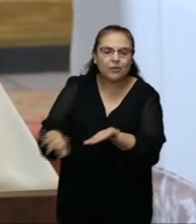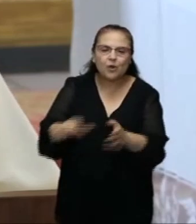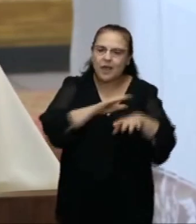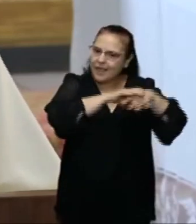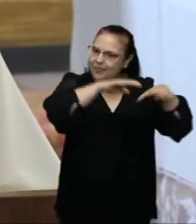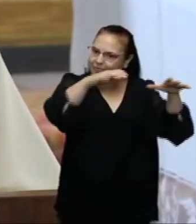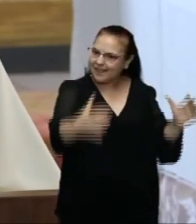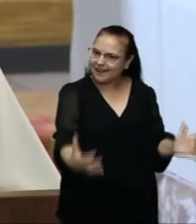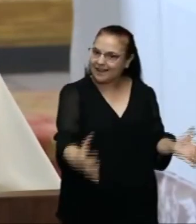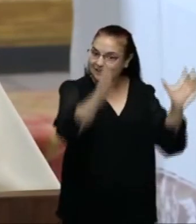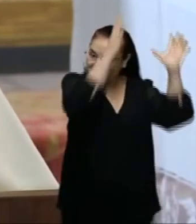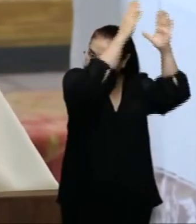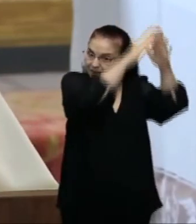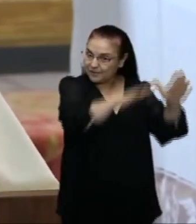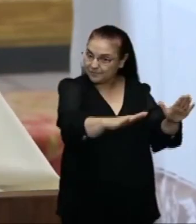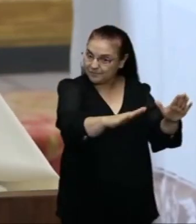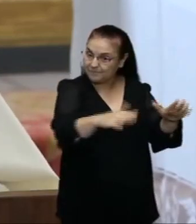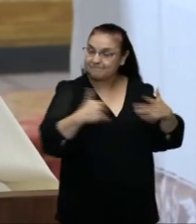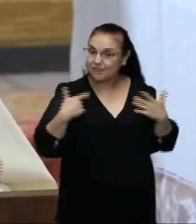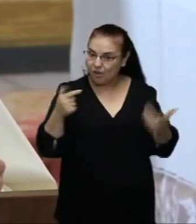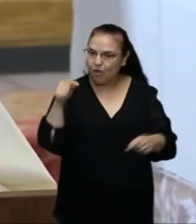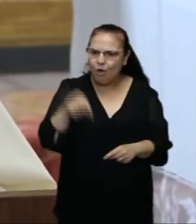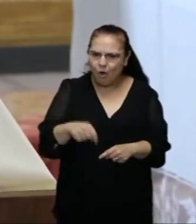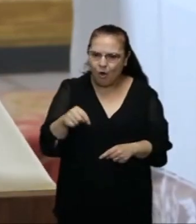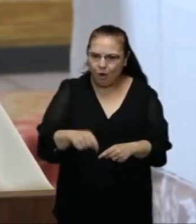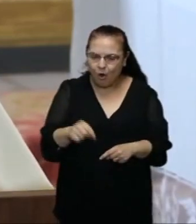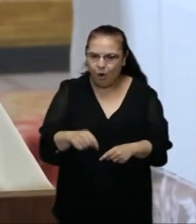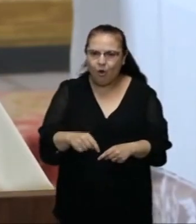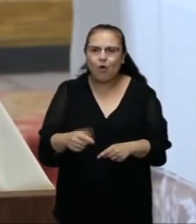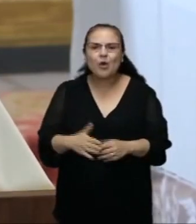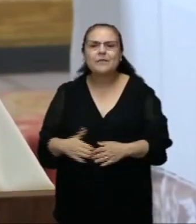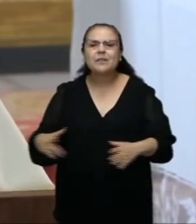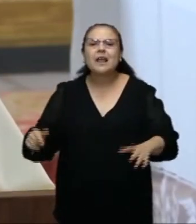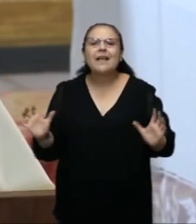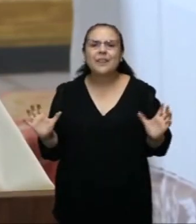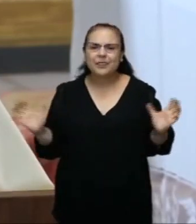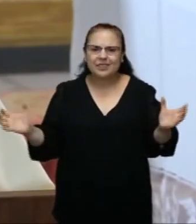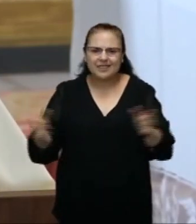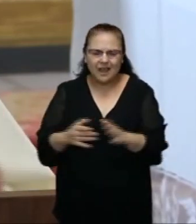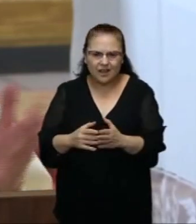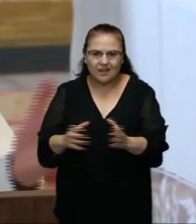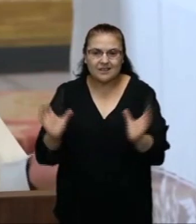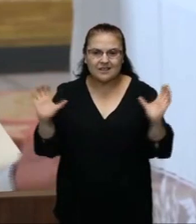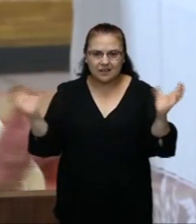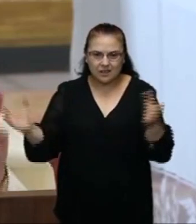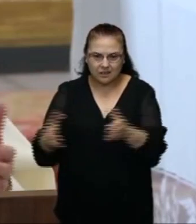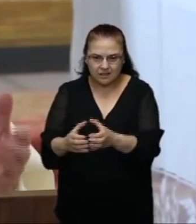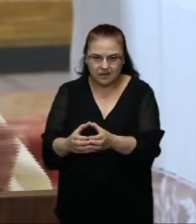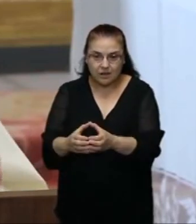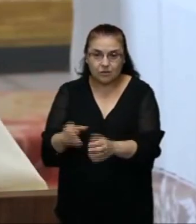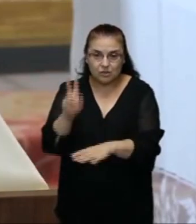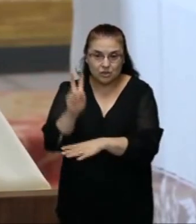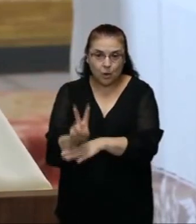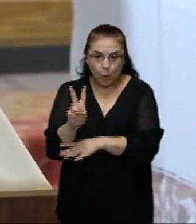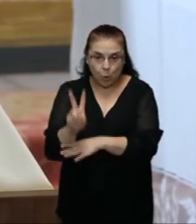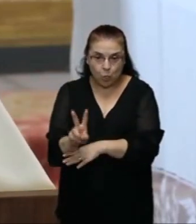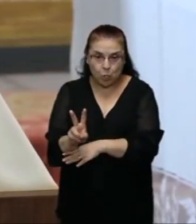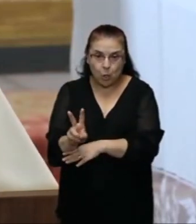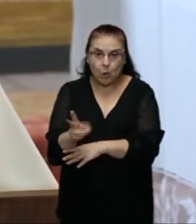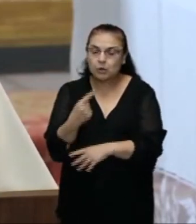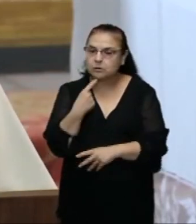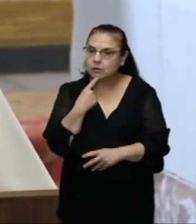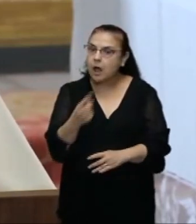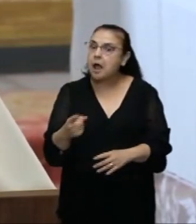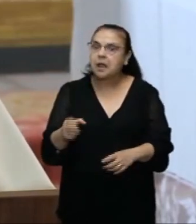gracias al Concilio Vaticano II, vemos que existen esos diáconos permanentes. Aquí, con